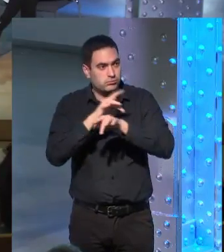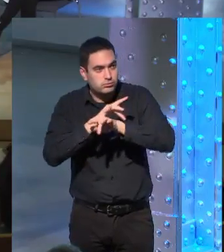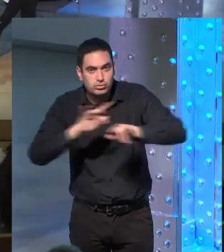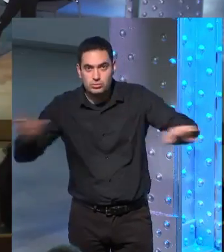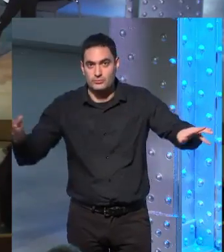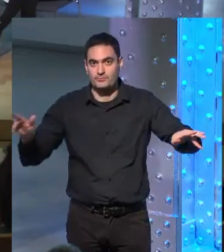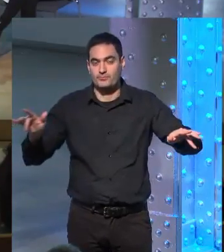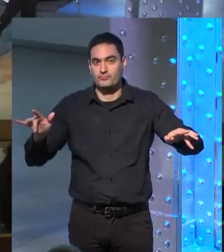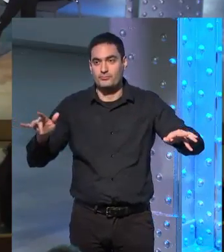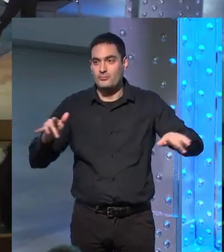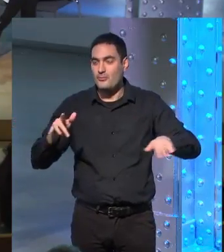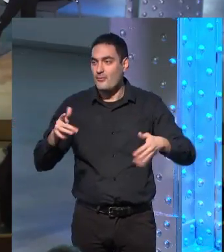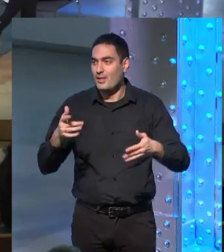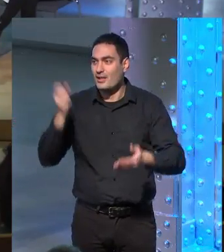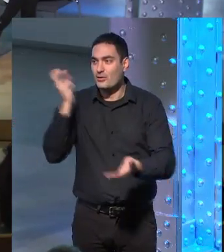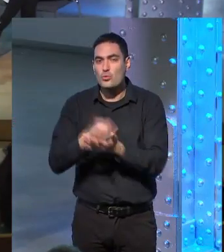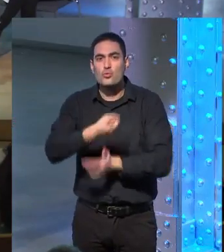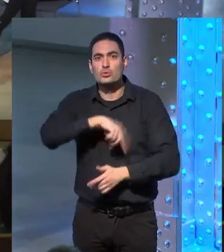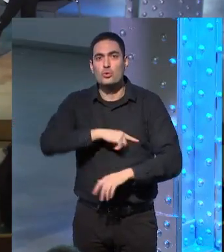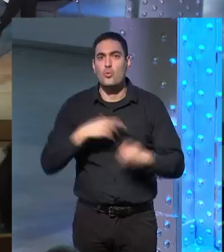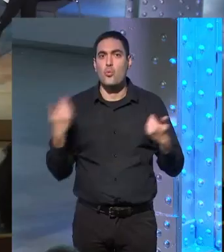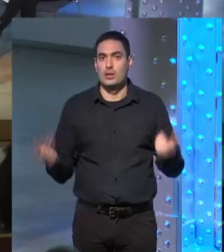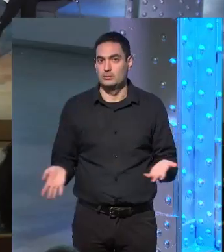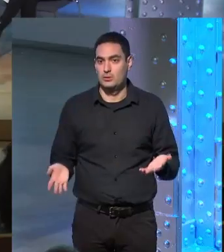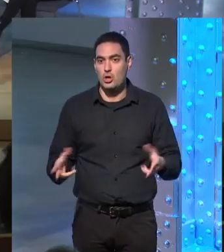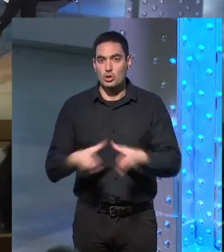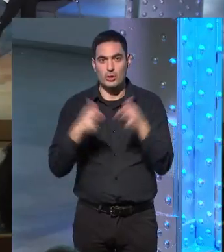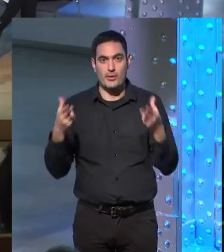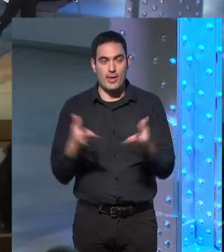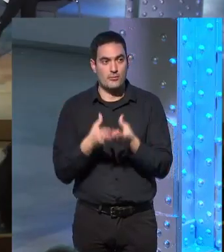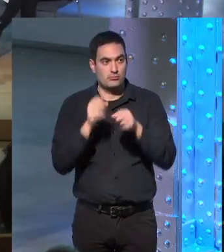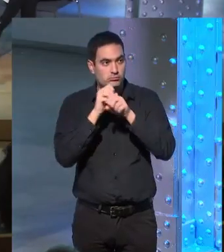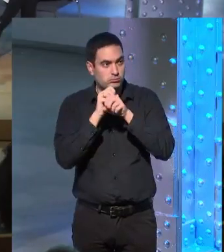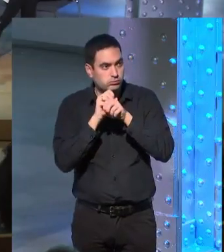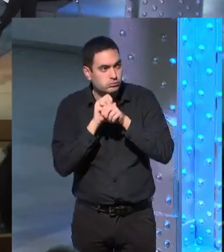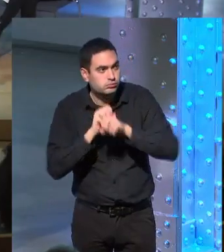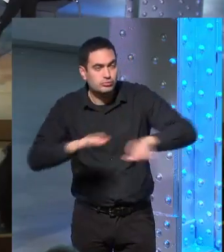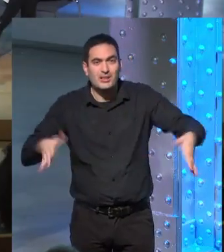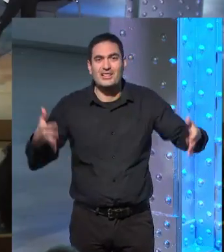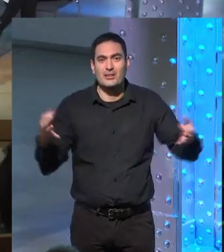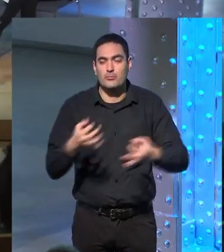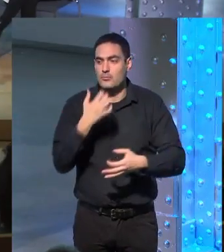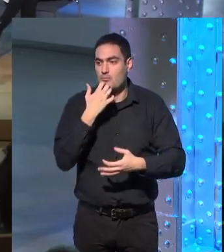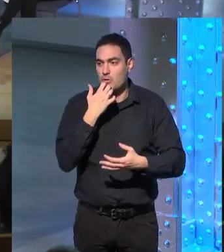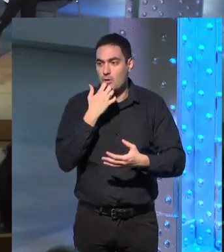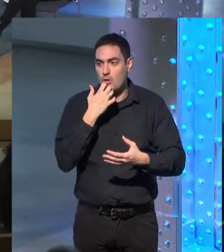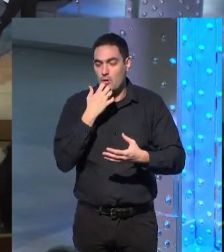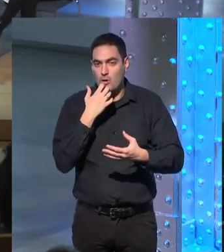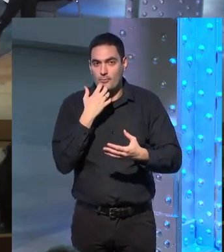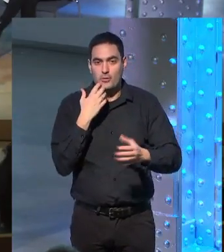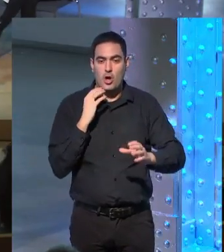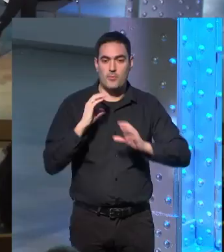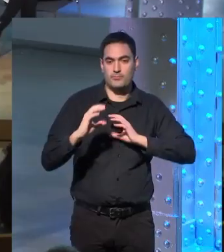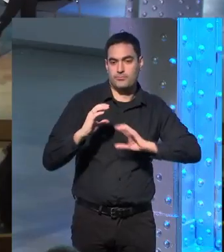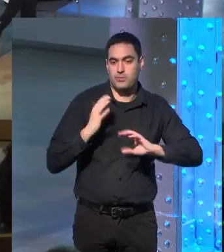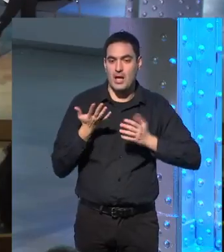educadores. Nuestro reto es trasladar a la sociedad cómo provocar una conversación con tus hijos